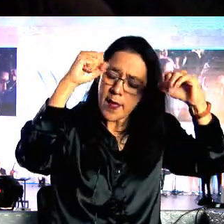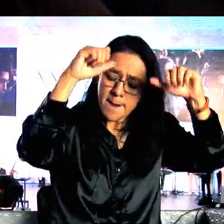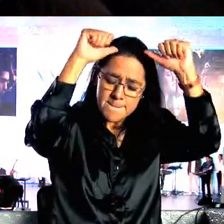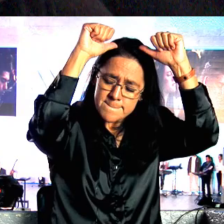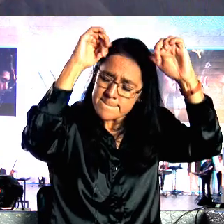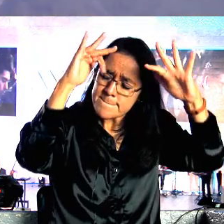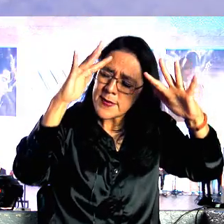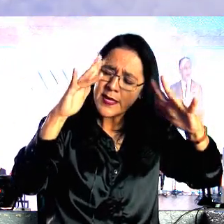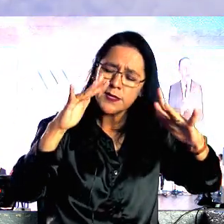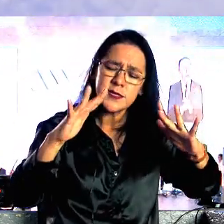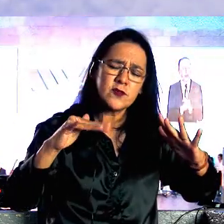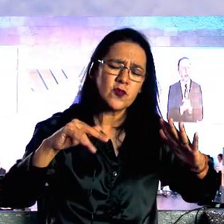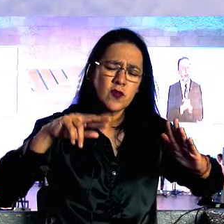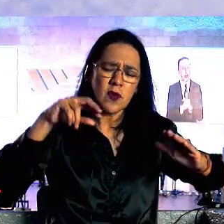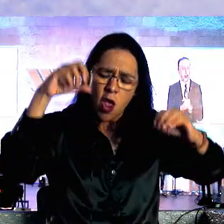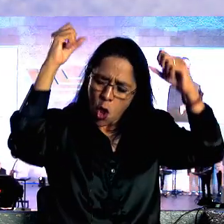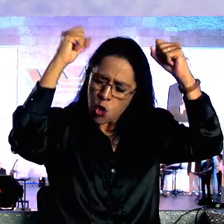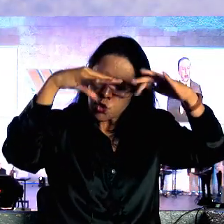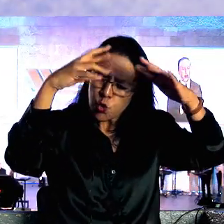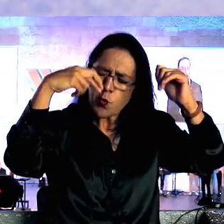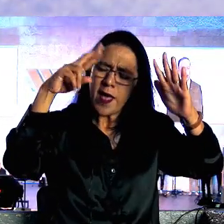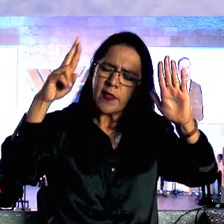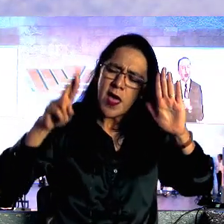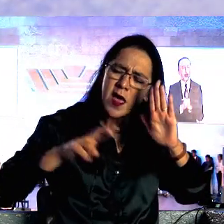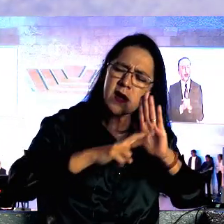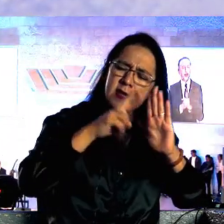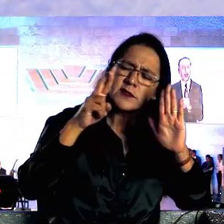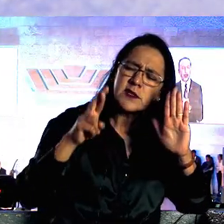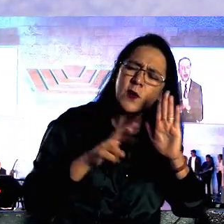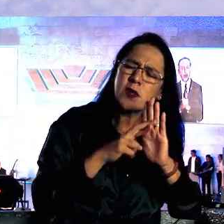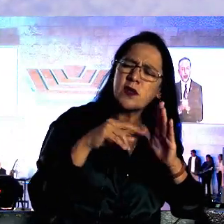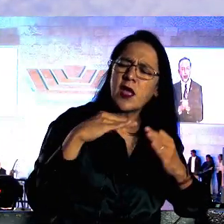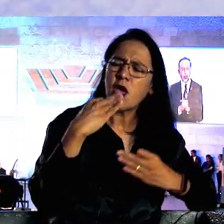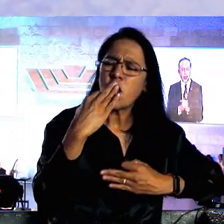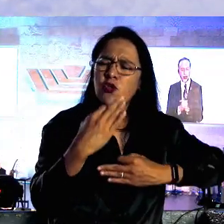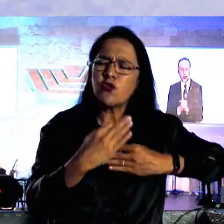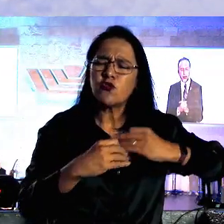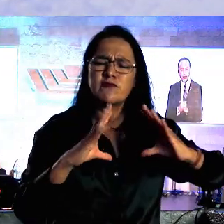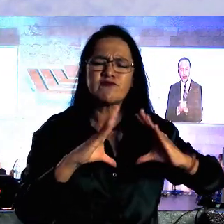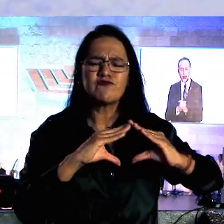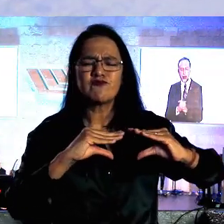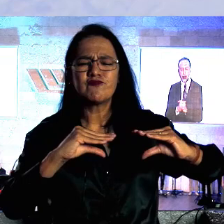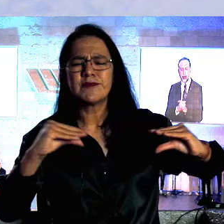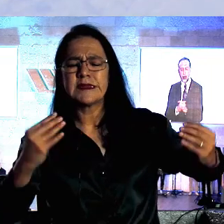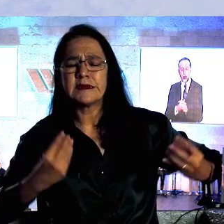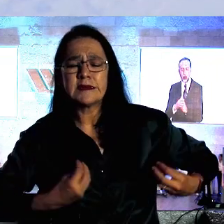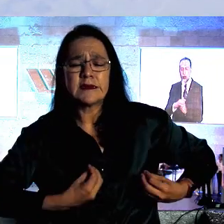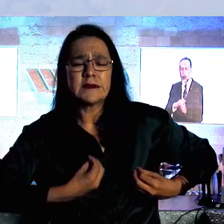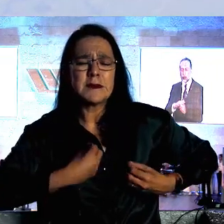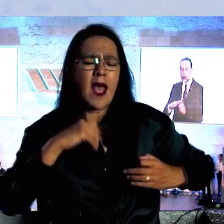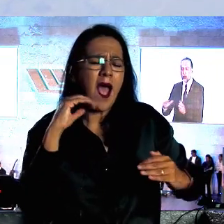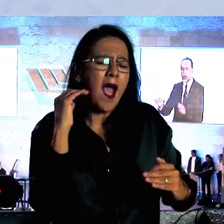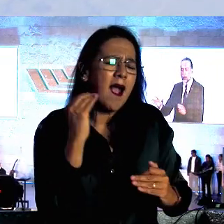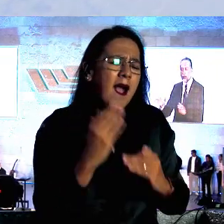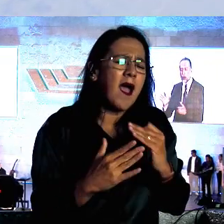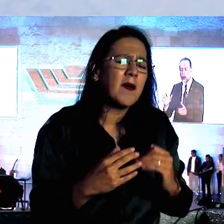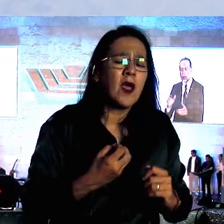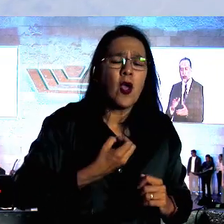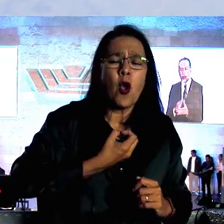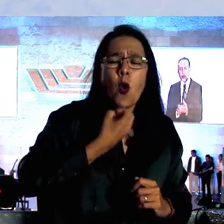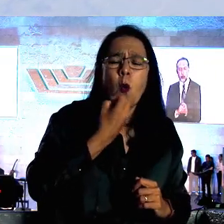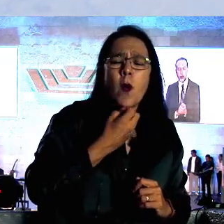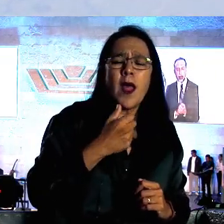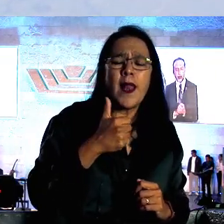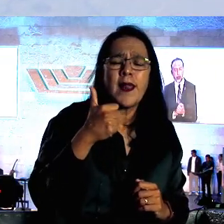lluvia de restauración que toda sequía sea terminada oro por las seis parejas que hoy